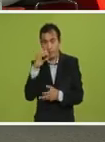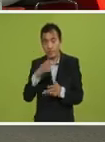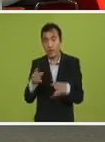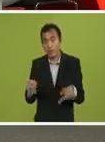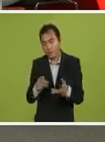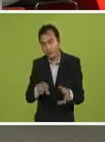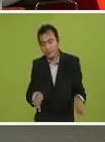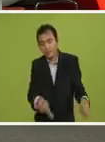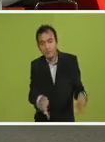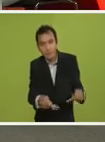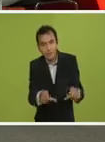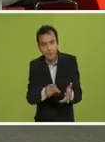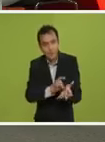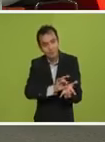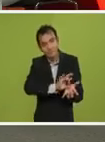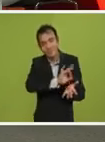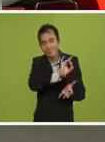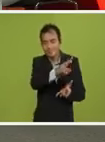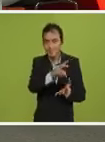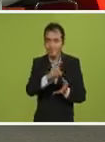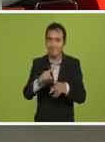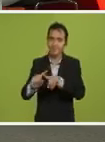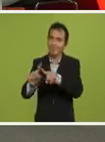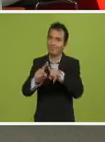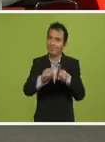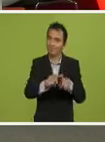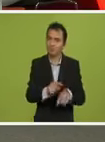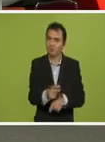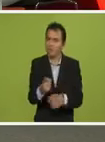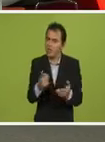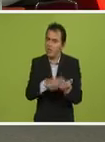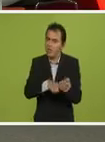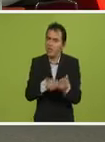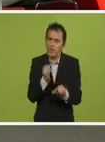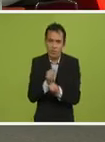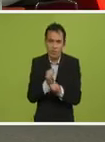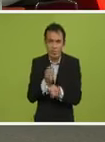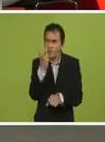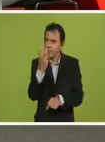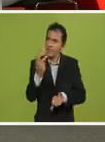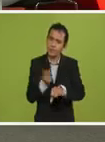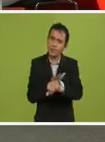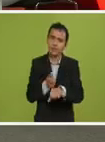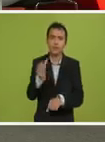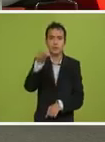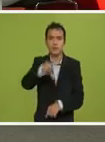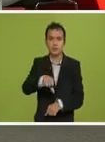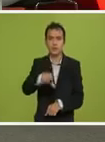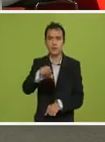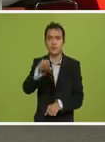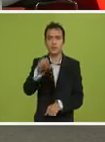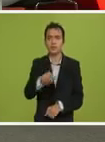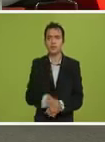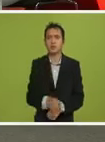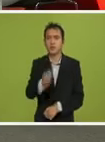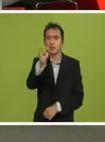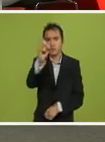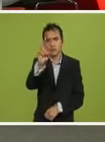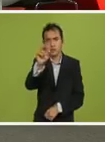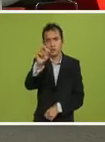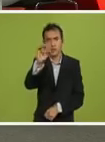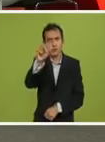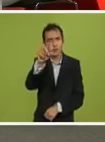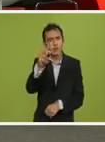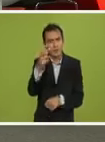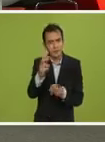¿no? Exactamente. Negocios turbios. Y dentro de las redes sociales, pues es lo que pasa. Entonces, el día de hoy aquí en Sororidades estamos